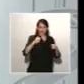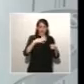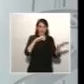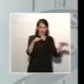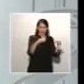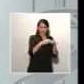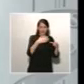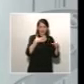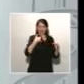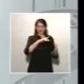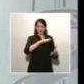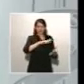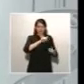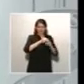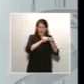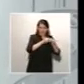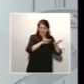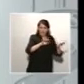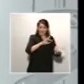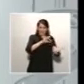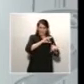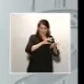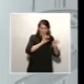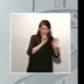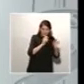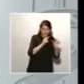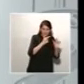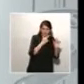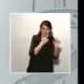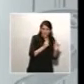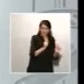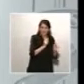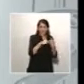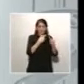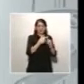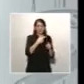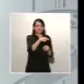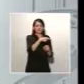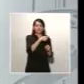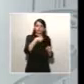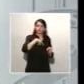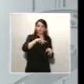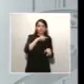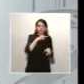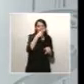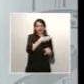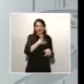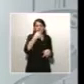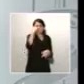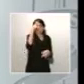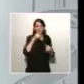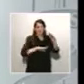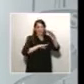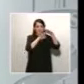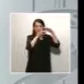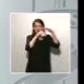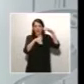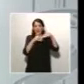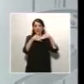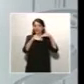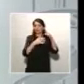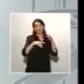respuesta a esta pregunta de cuándo llegaremos al pico. Con exactitud, ni nosotros ni nadie lo puede saber. Lo que sí que